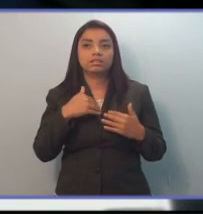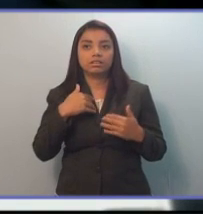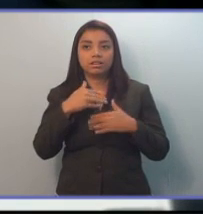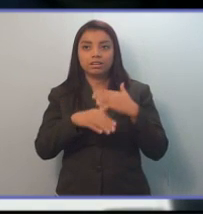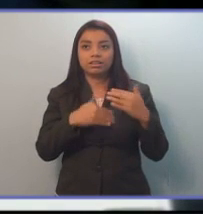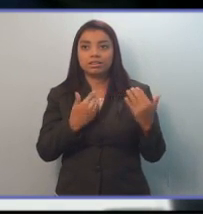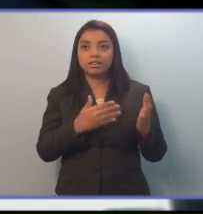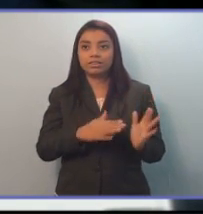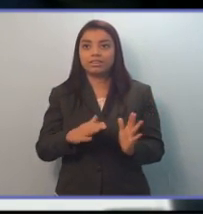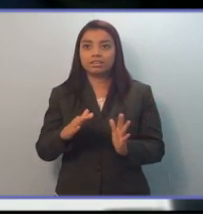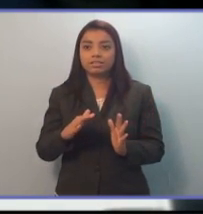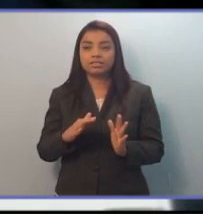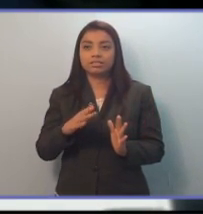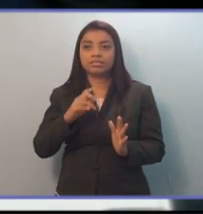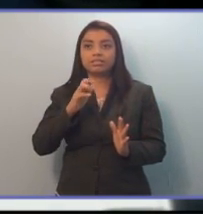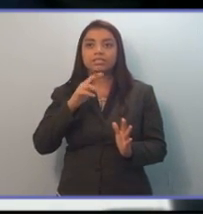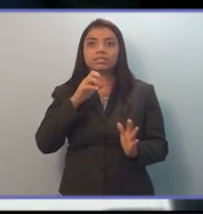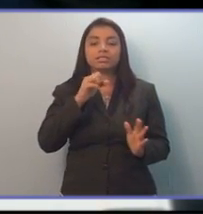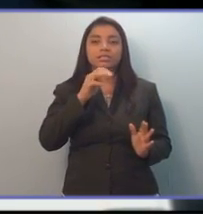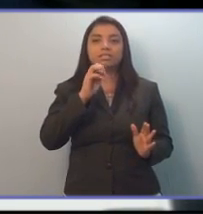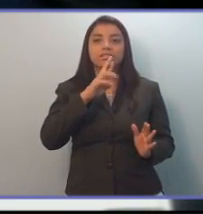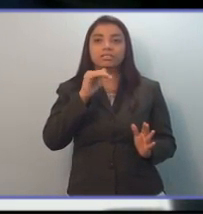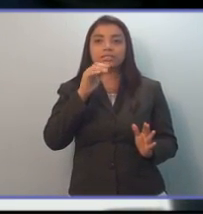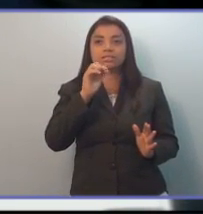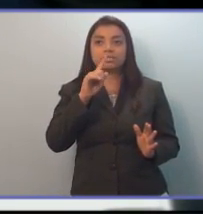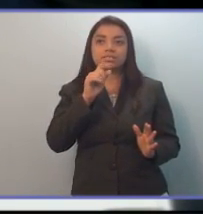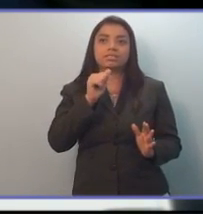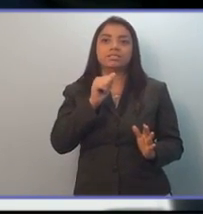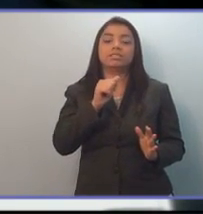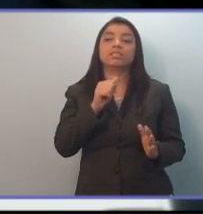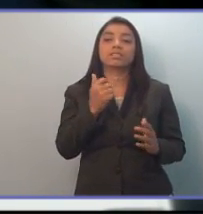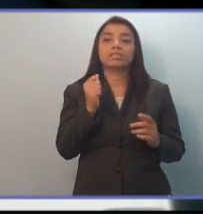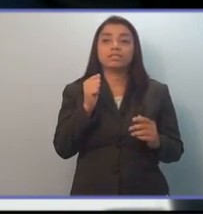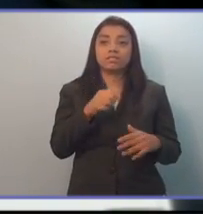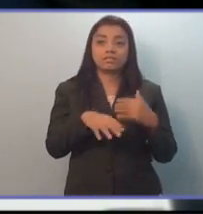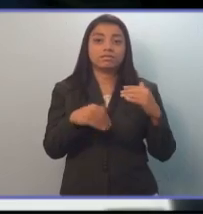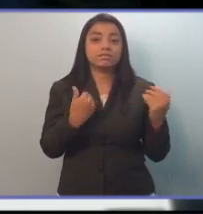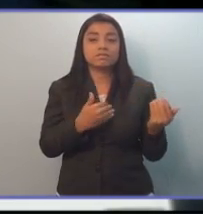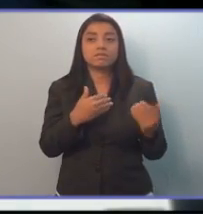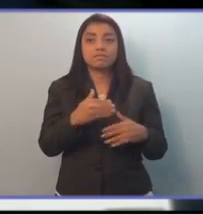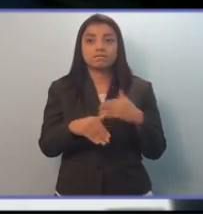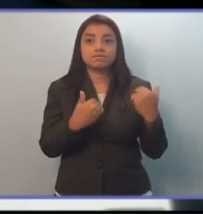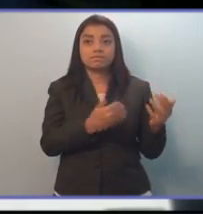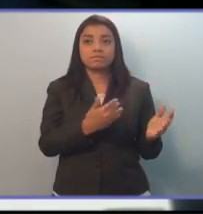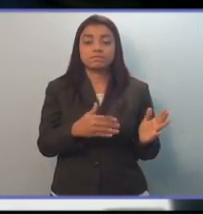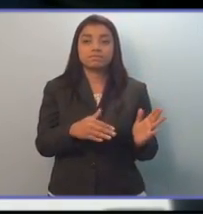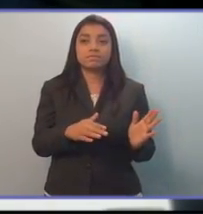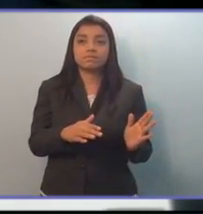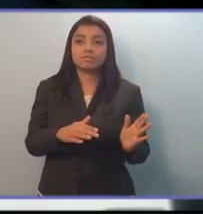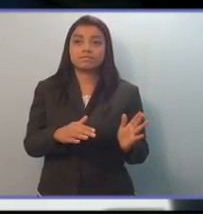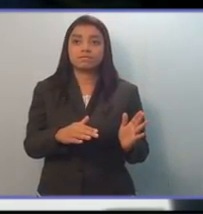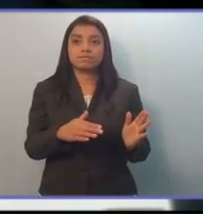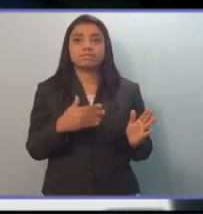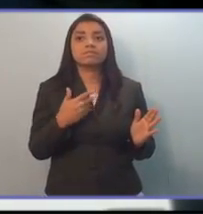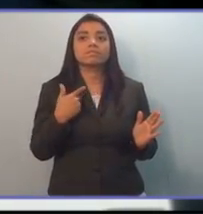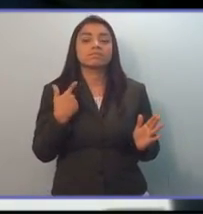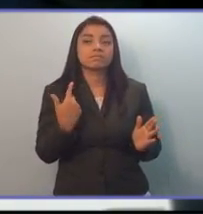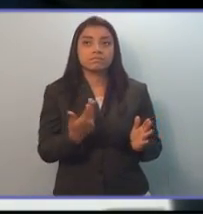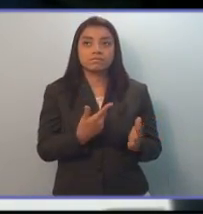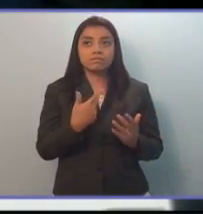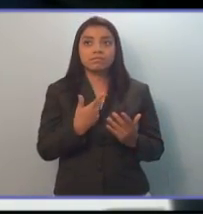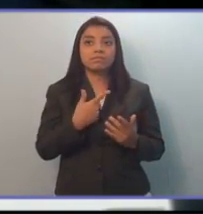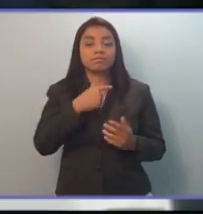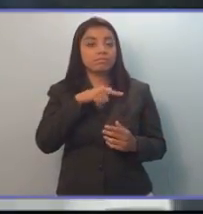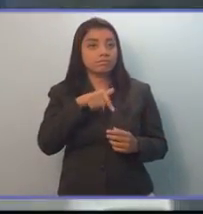Omar Linares Barraza, que es el presidente de tal asociación, que va encaminada a esa crítica que usted hacía, que